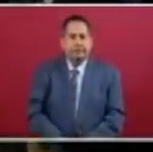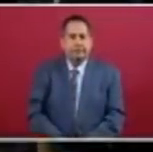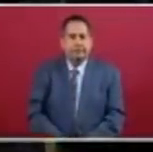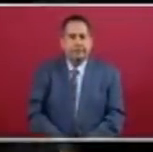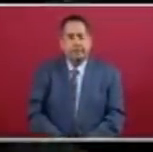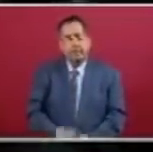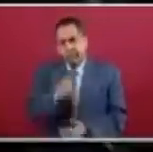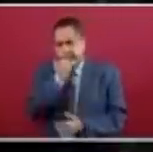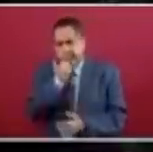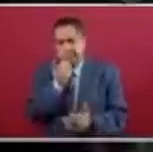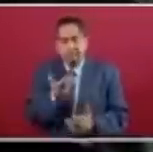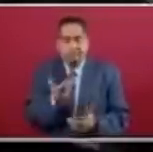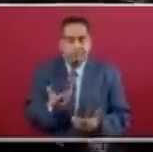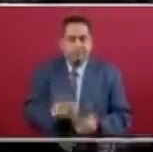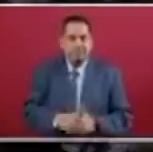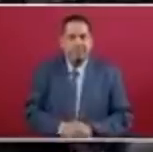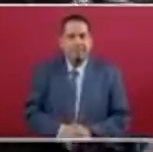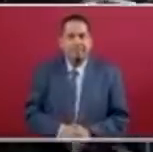Perdón.